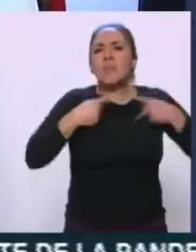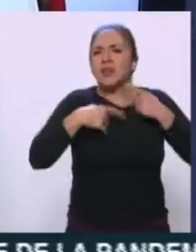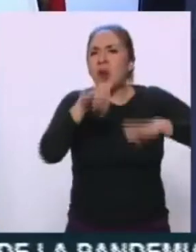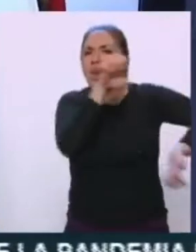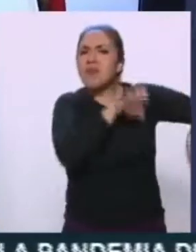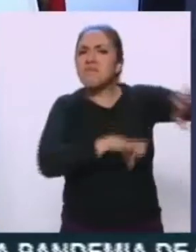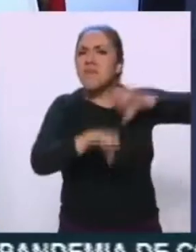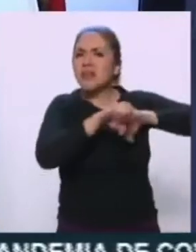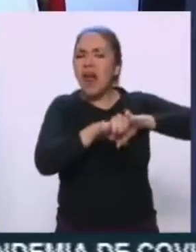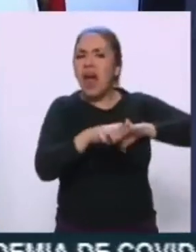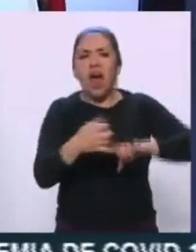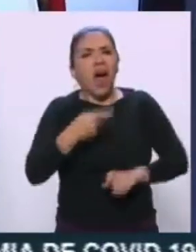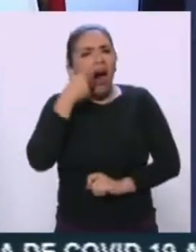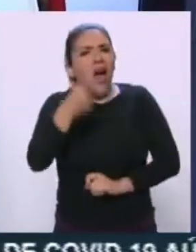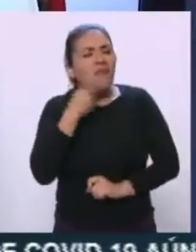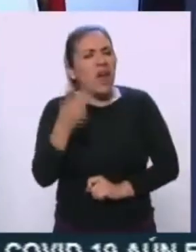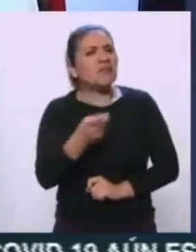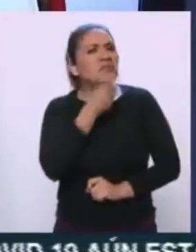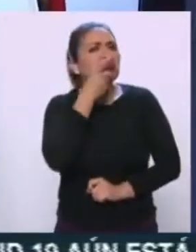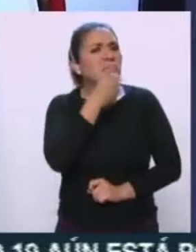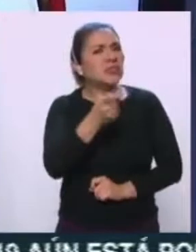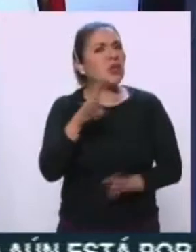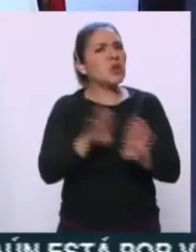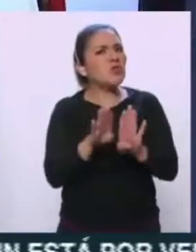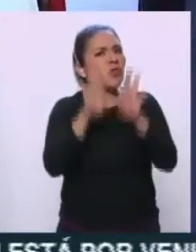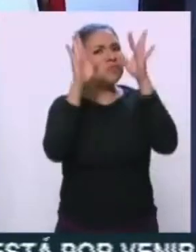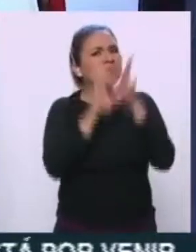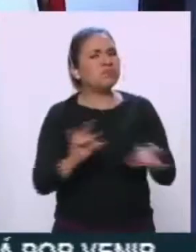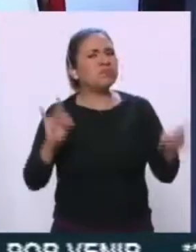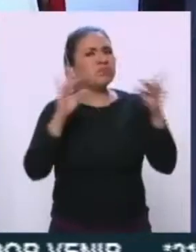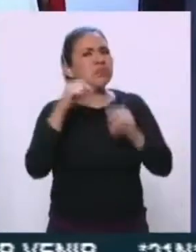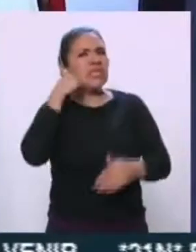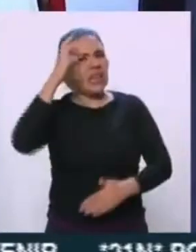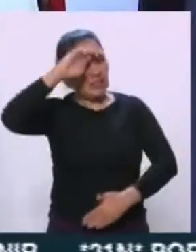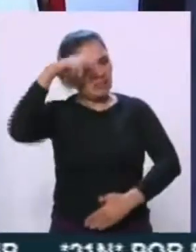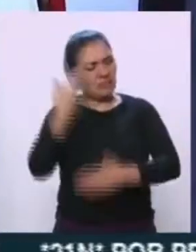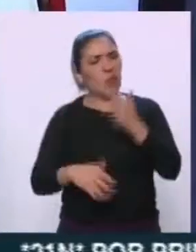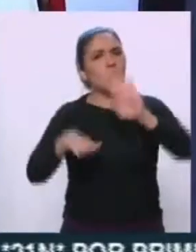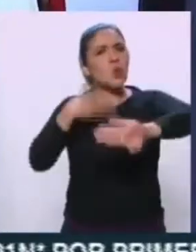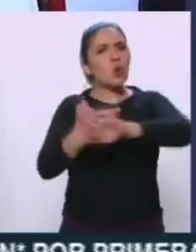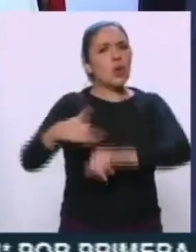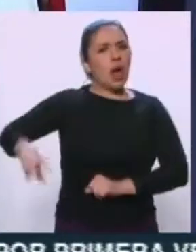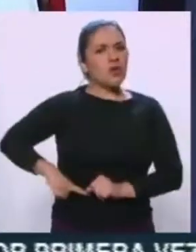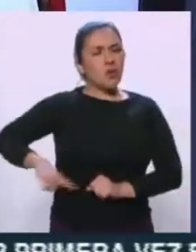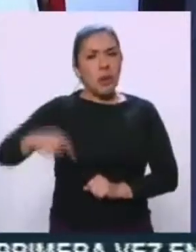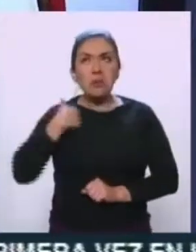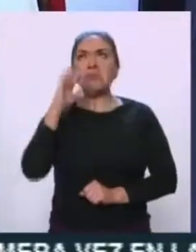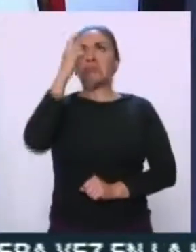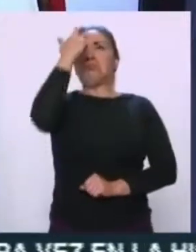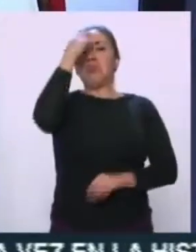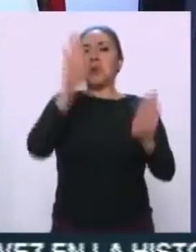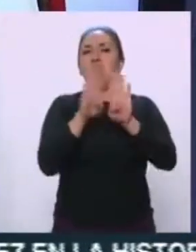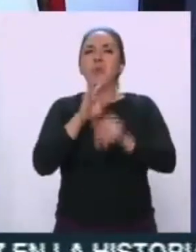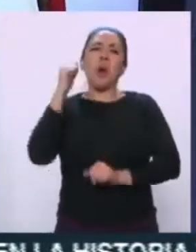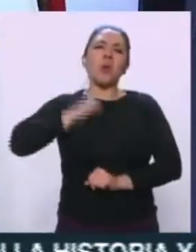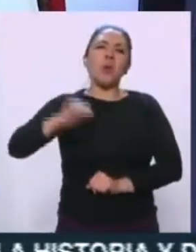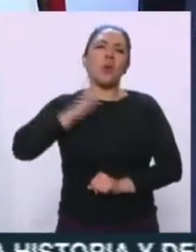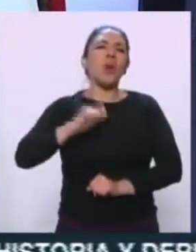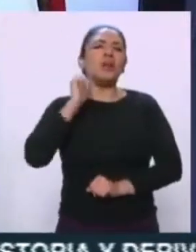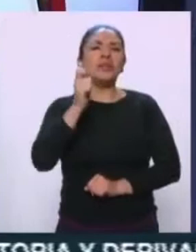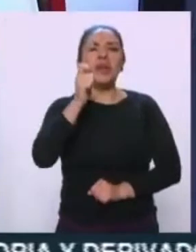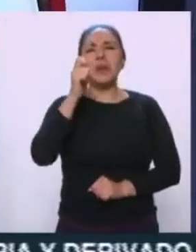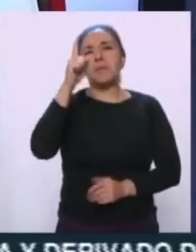empresarios en la que incluso pues tienen una narrativa golpista. Me recordaron aquellos personajes que fueron en el